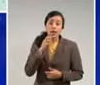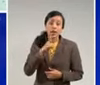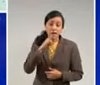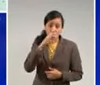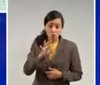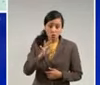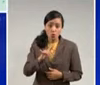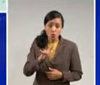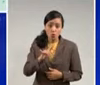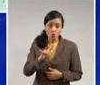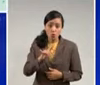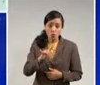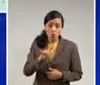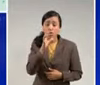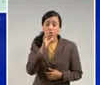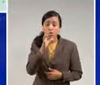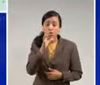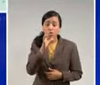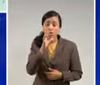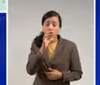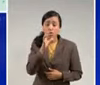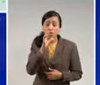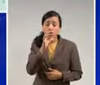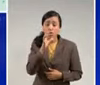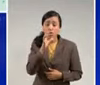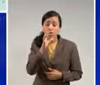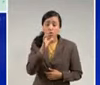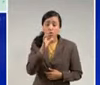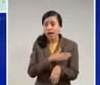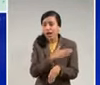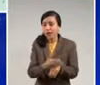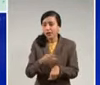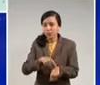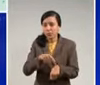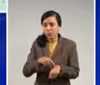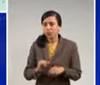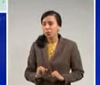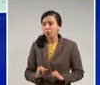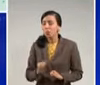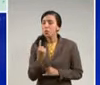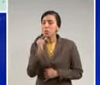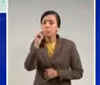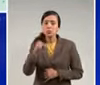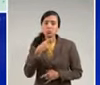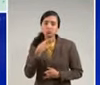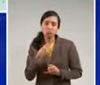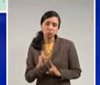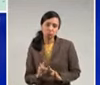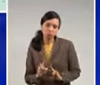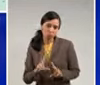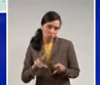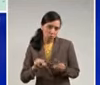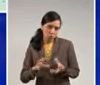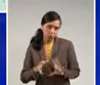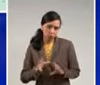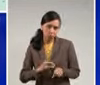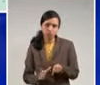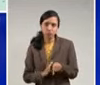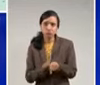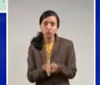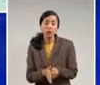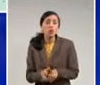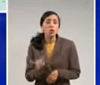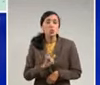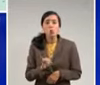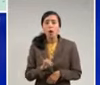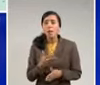lo que han reportado hasta el momento es un fallecido por esta variante. Y tampoco se ha